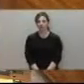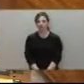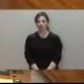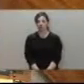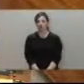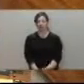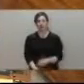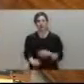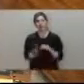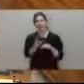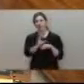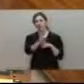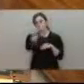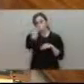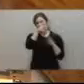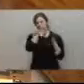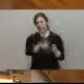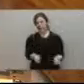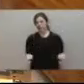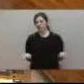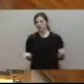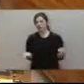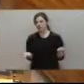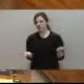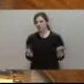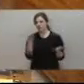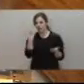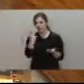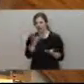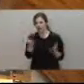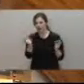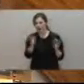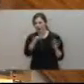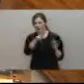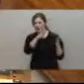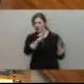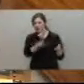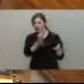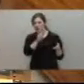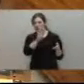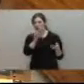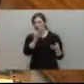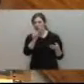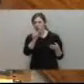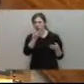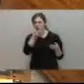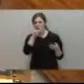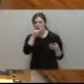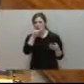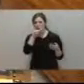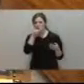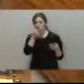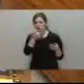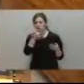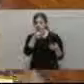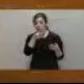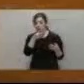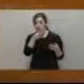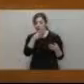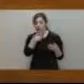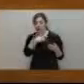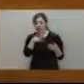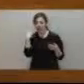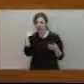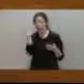Señor consejero, no me extraña que le sobran a usted 4 minutos de los 7 que tiene para intervenir en este tema y que quiera salir de